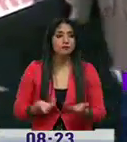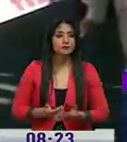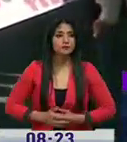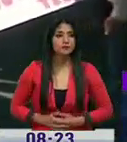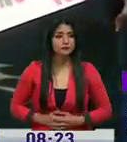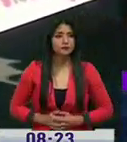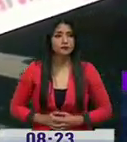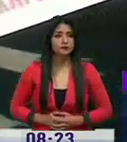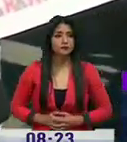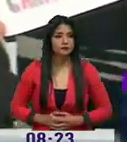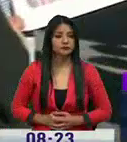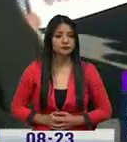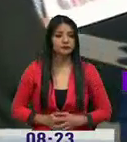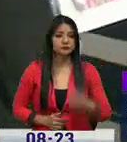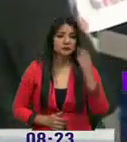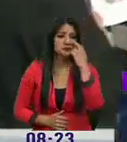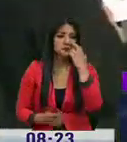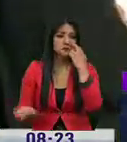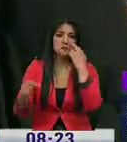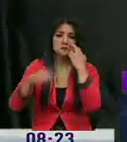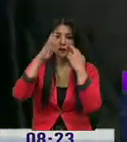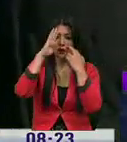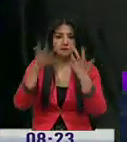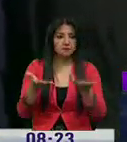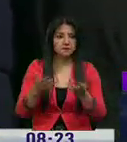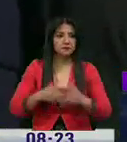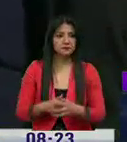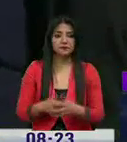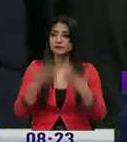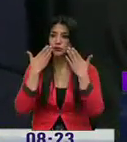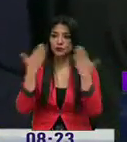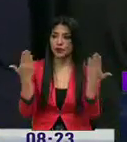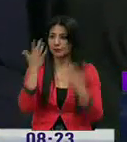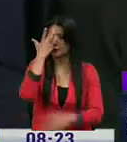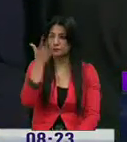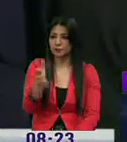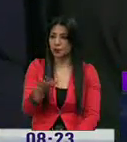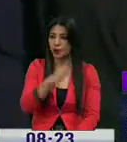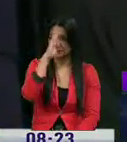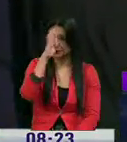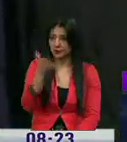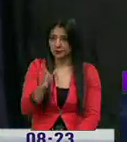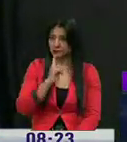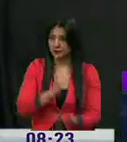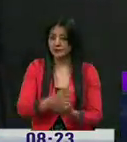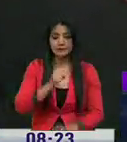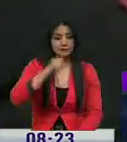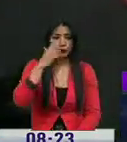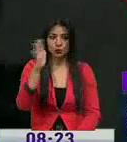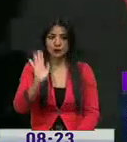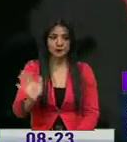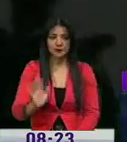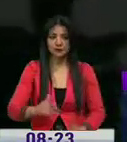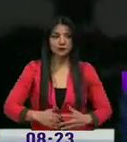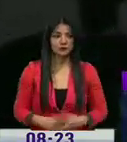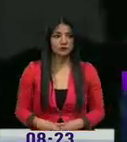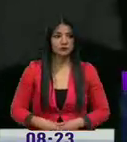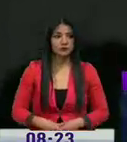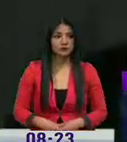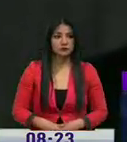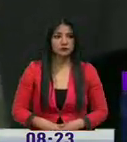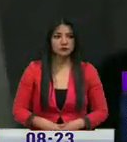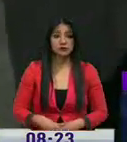con la asistencia de la policía. ¿No saben por qué no hay más agentes? No, la policía, no